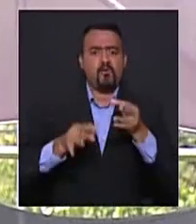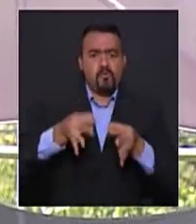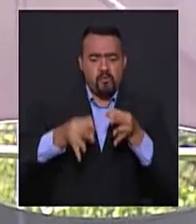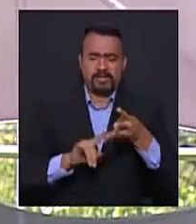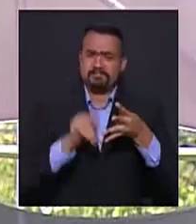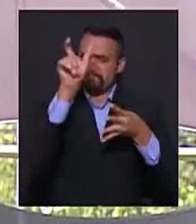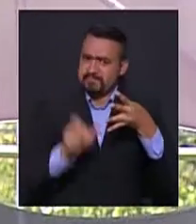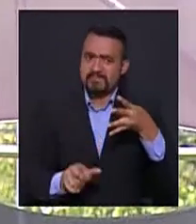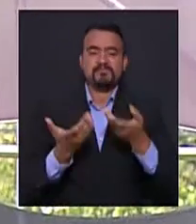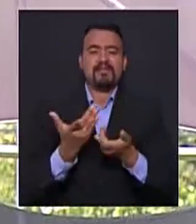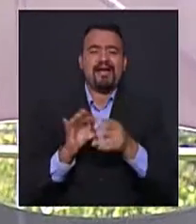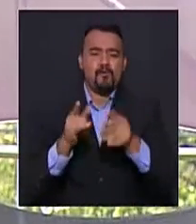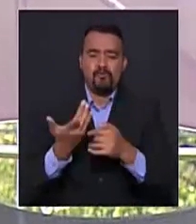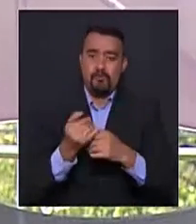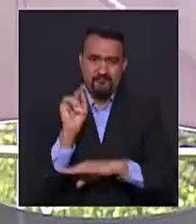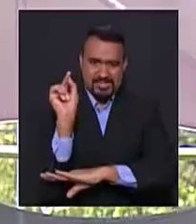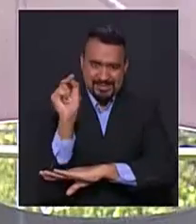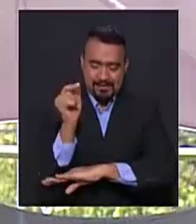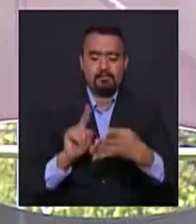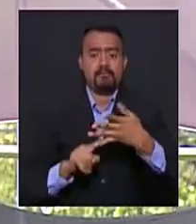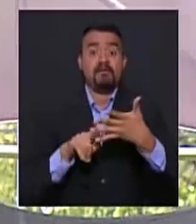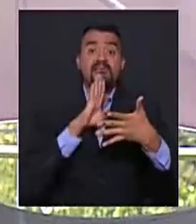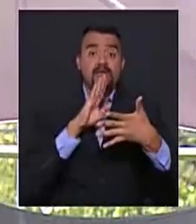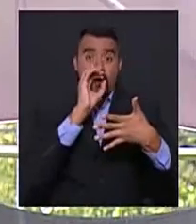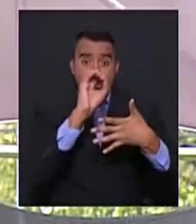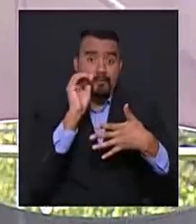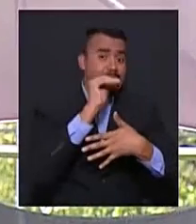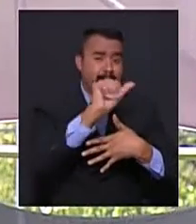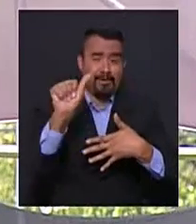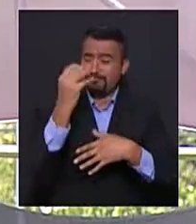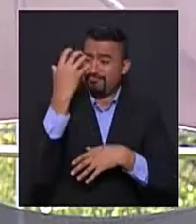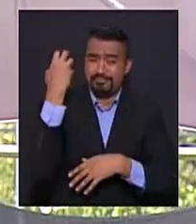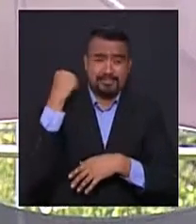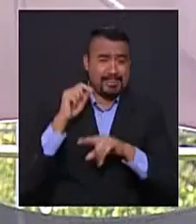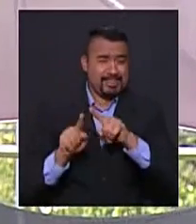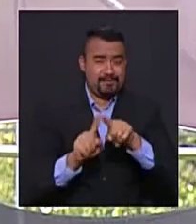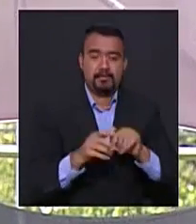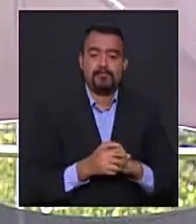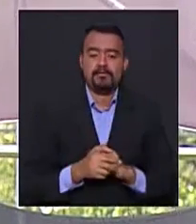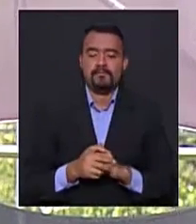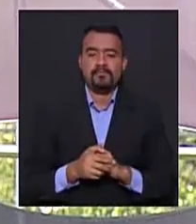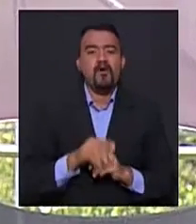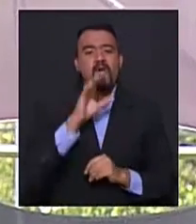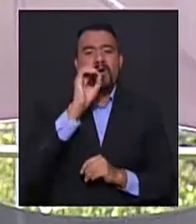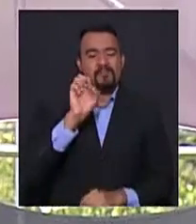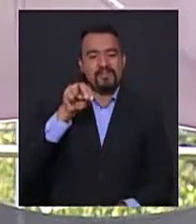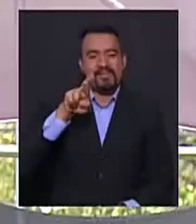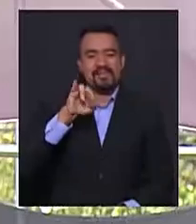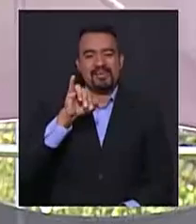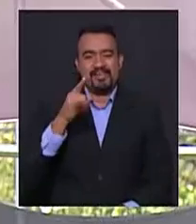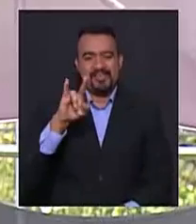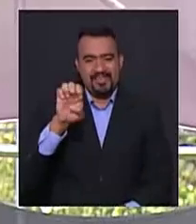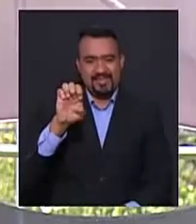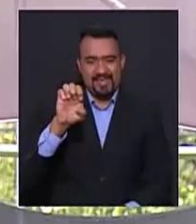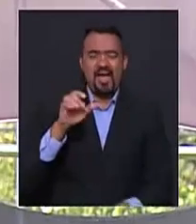periodistas, fiscales, civiles, hombres y mujeres a quienes, en palabra de Enrique Lour